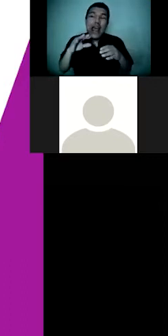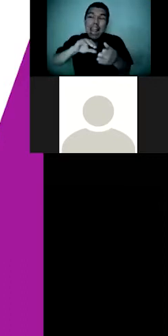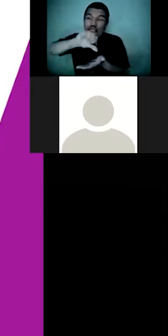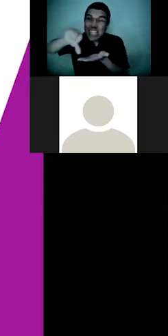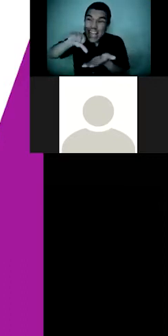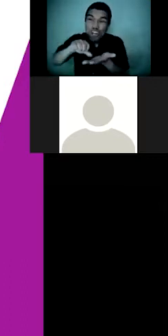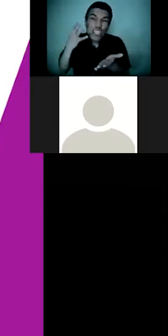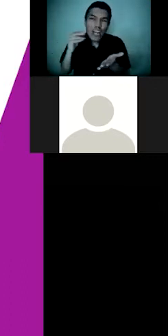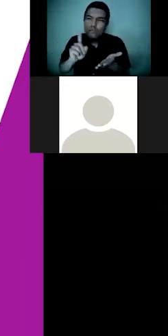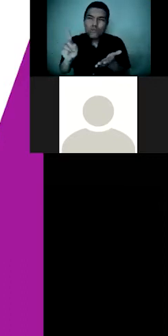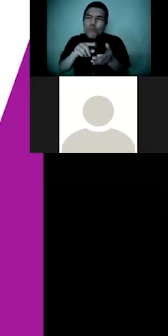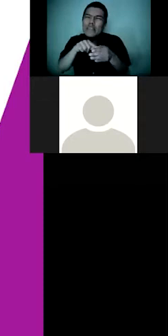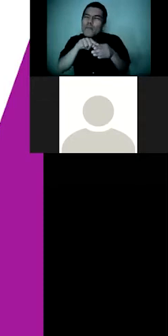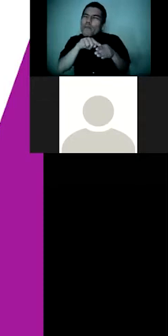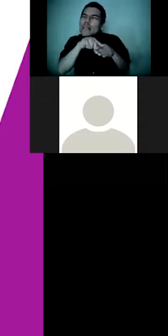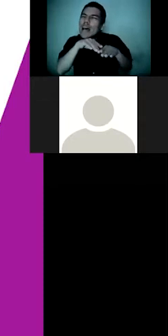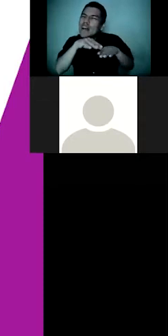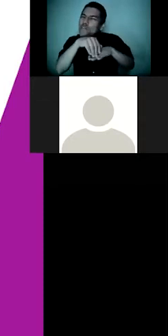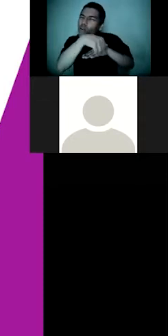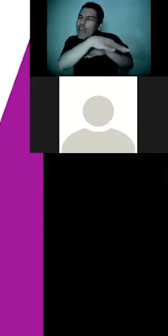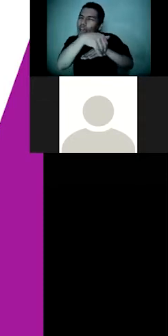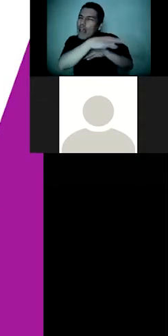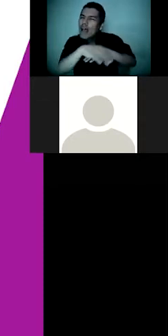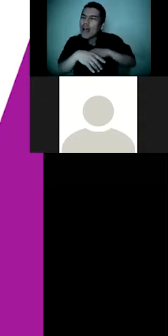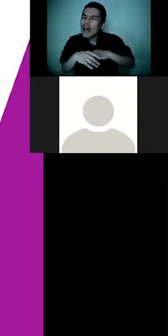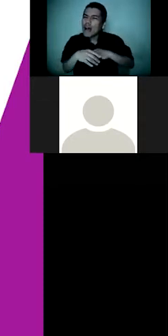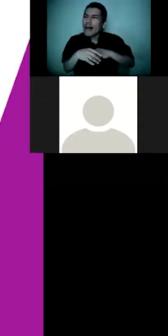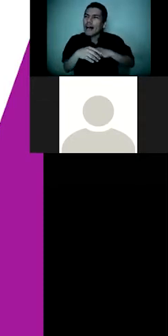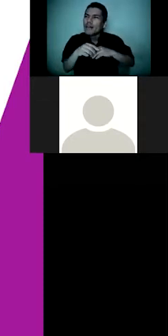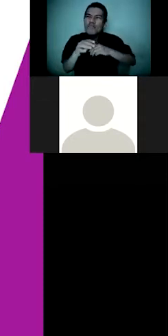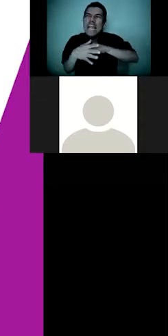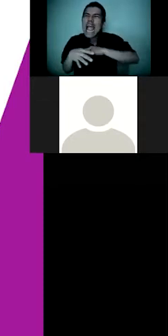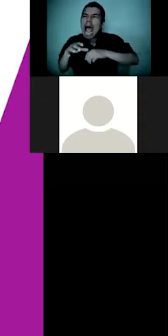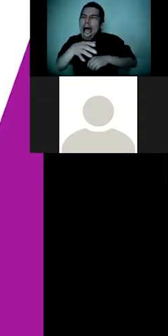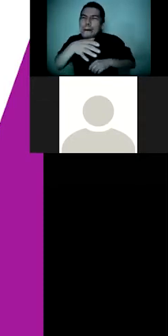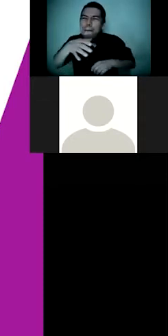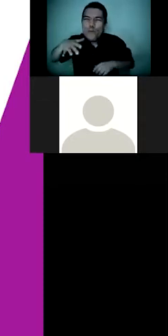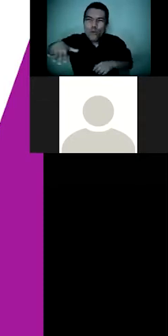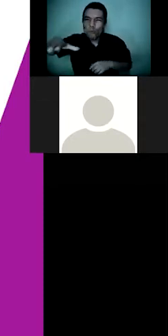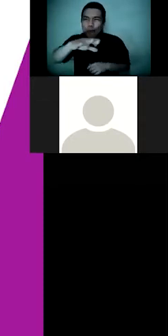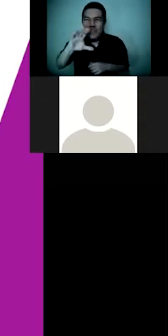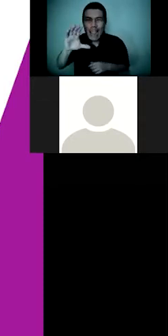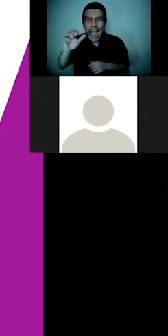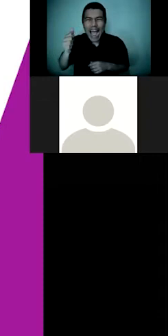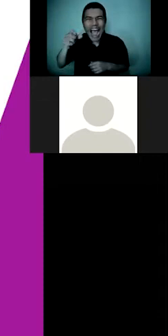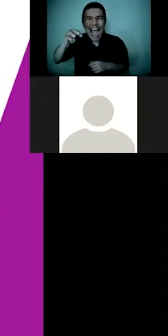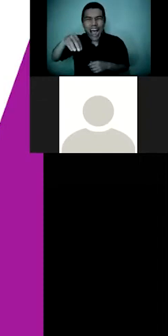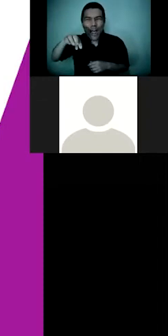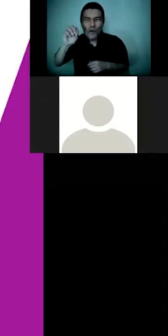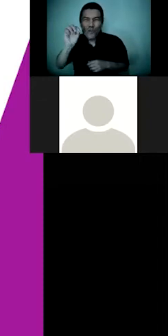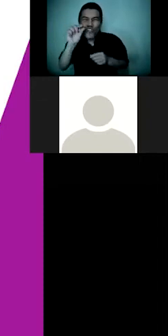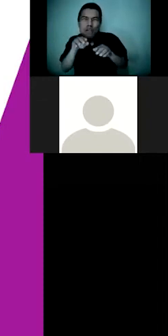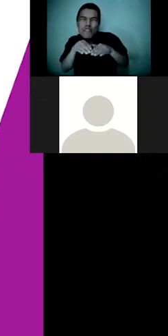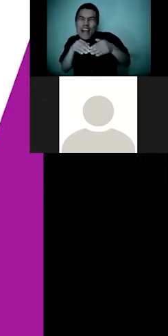diferentes lugares. En el centro de Chiclayo no, en los apartados, en las afueras, en el campo,